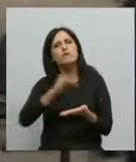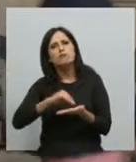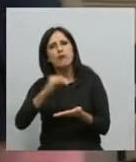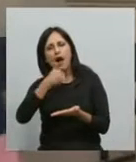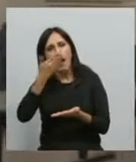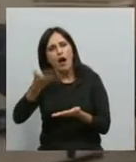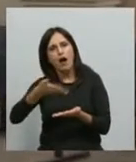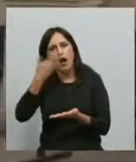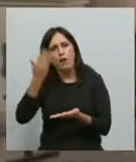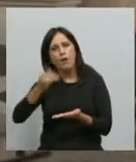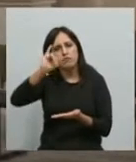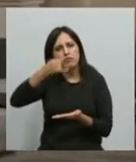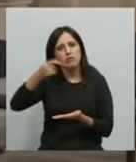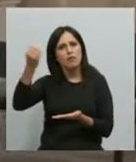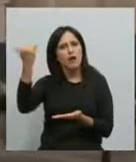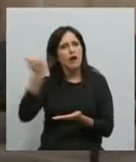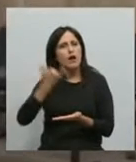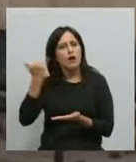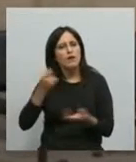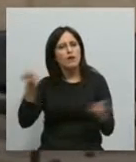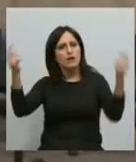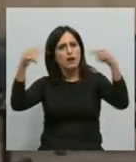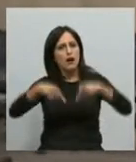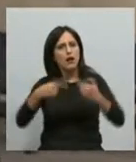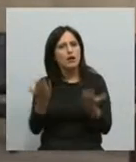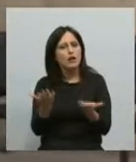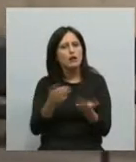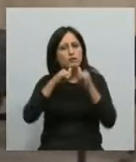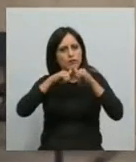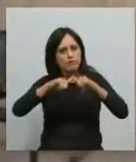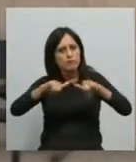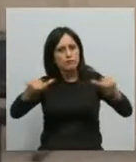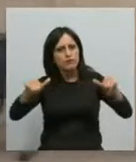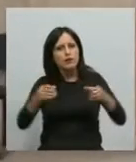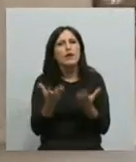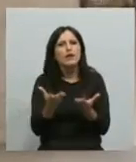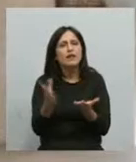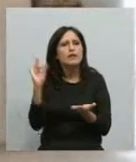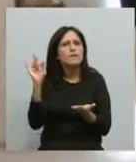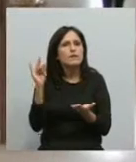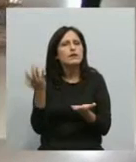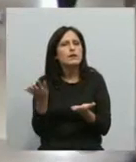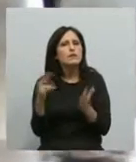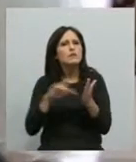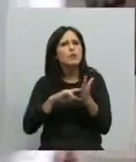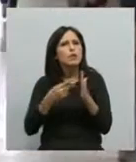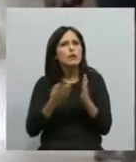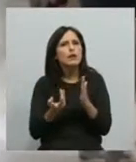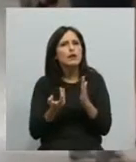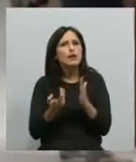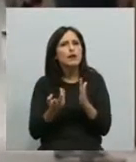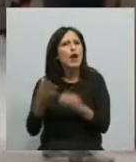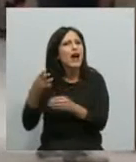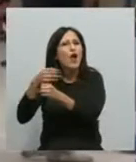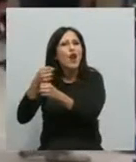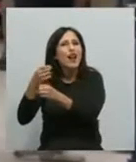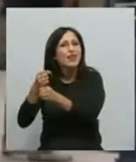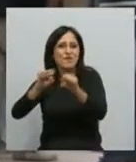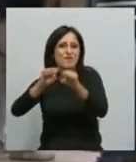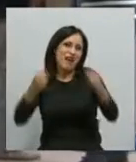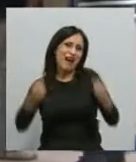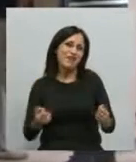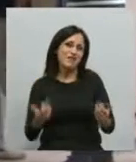esto y seguramente con agustín que también está con nosotros va a compartir la opinión lo que más complicó el tema fue el paro del transporte en general